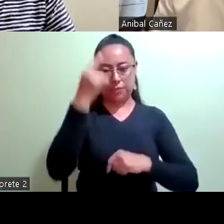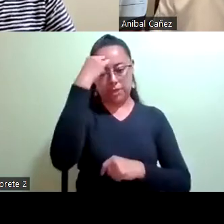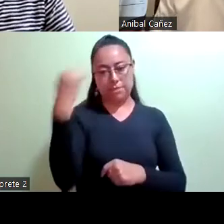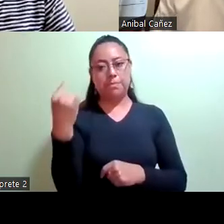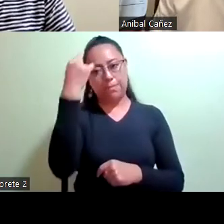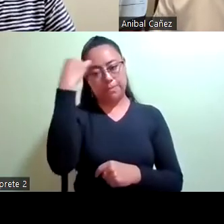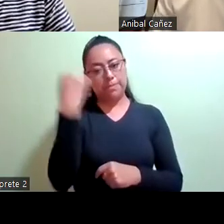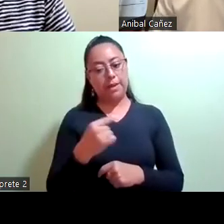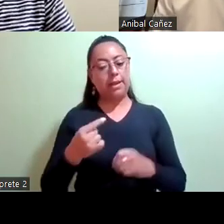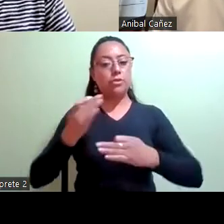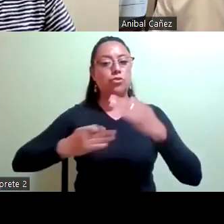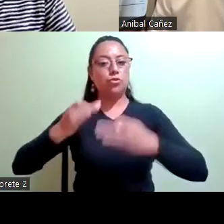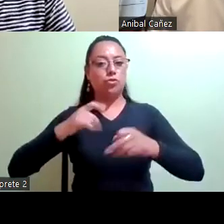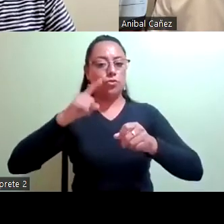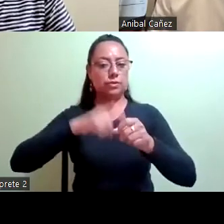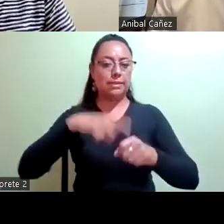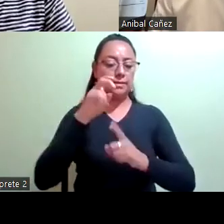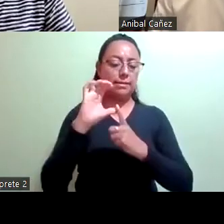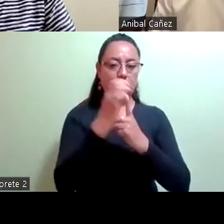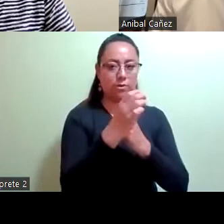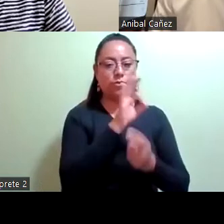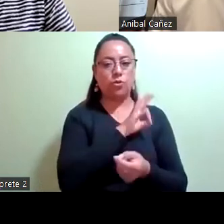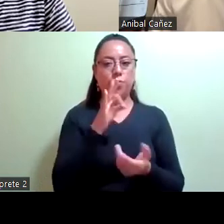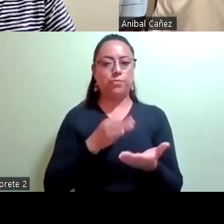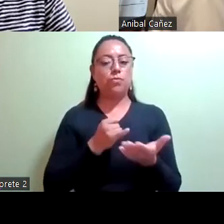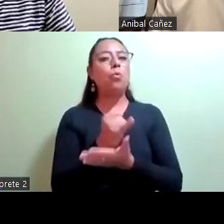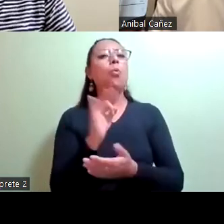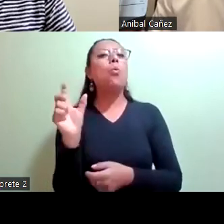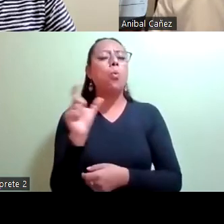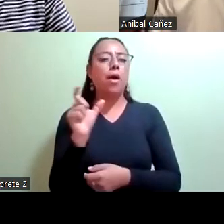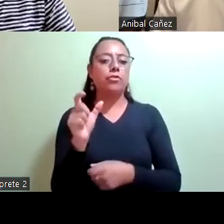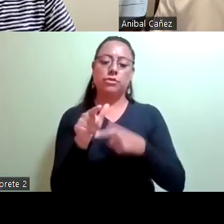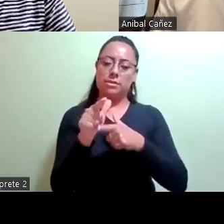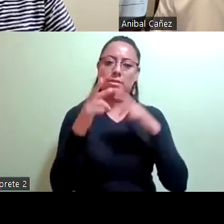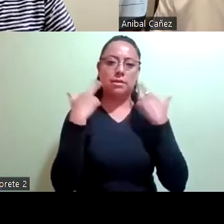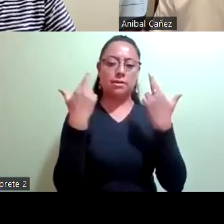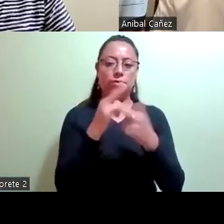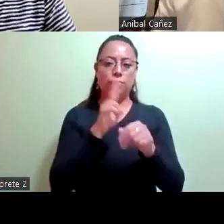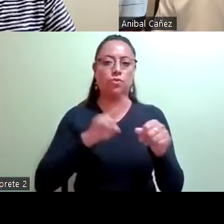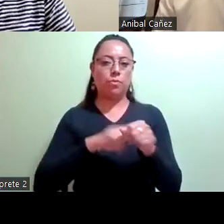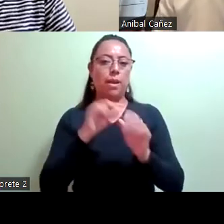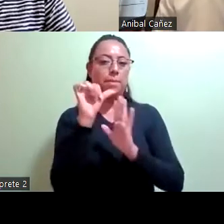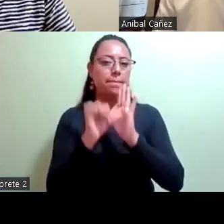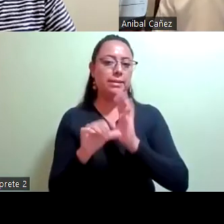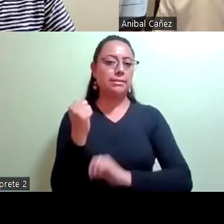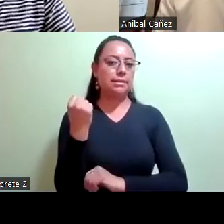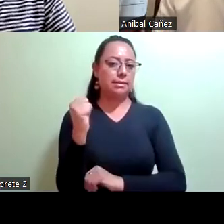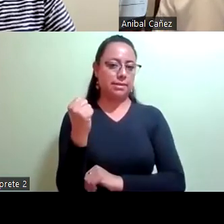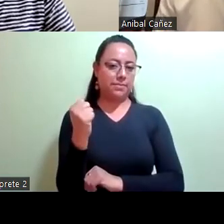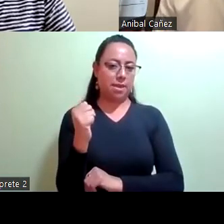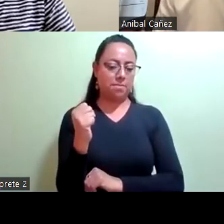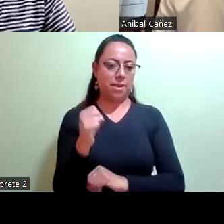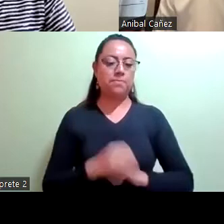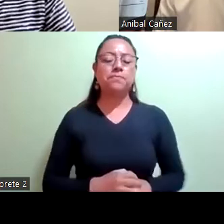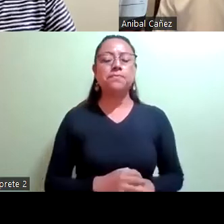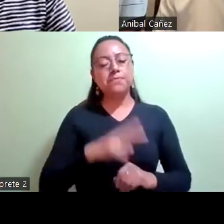de esta comisión en la siguiente sesión ordinaria en el mes de septiembre. Por lo anterior, le solicito al